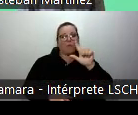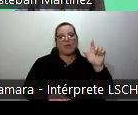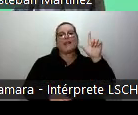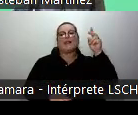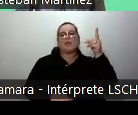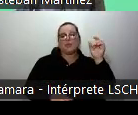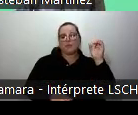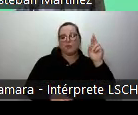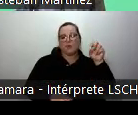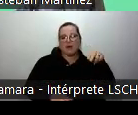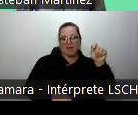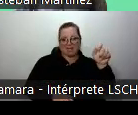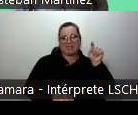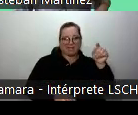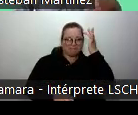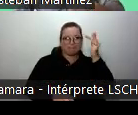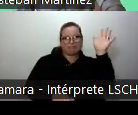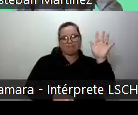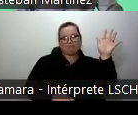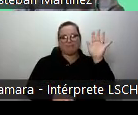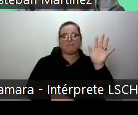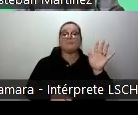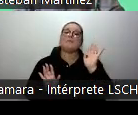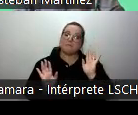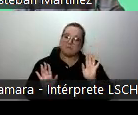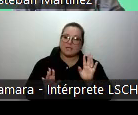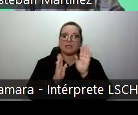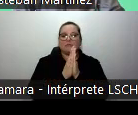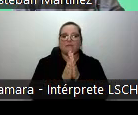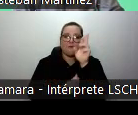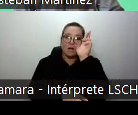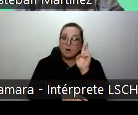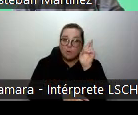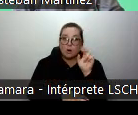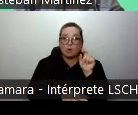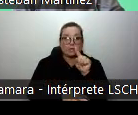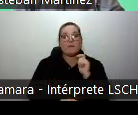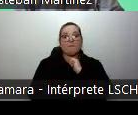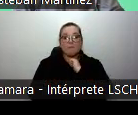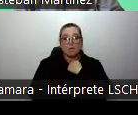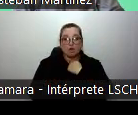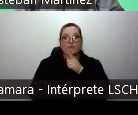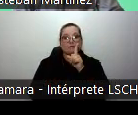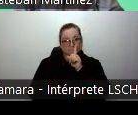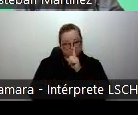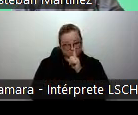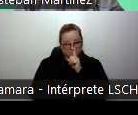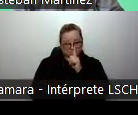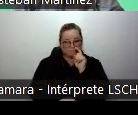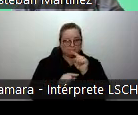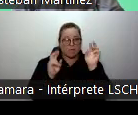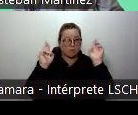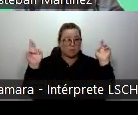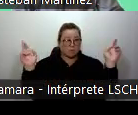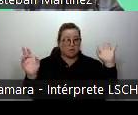frase consideraciones recuerden tener el micrófono eh eh en silencio si es que tienen mucho río ambiente